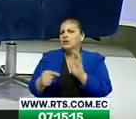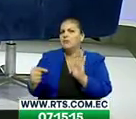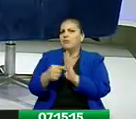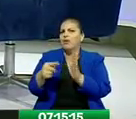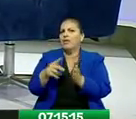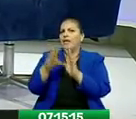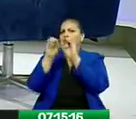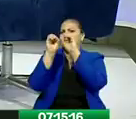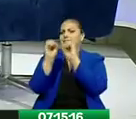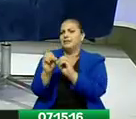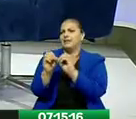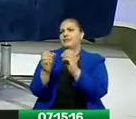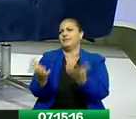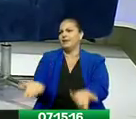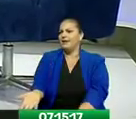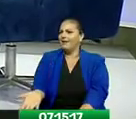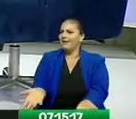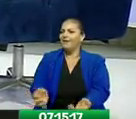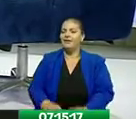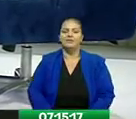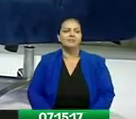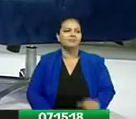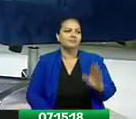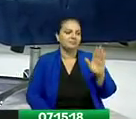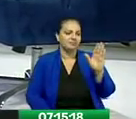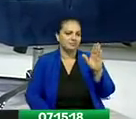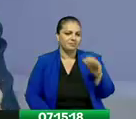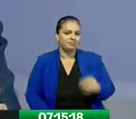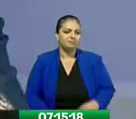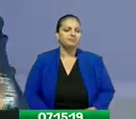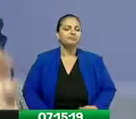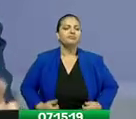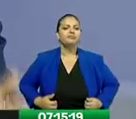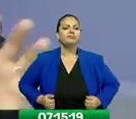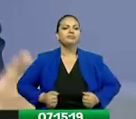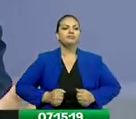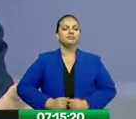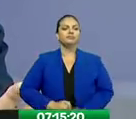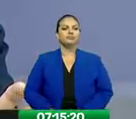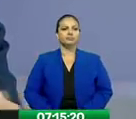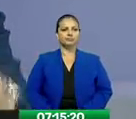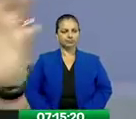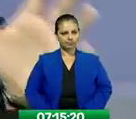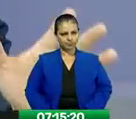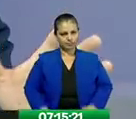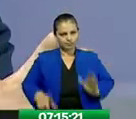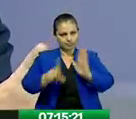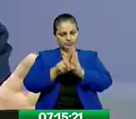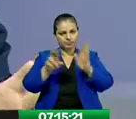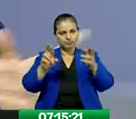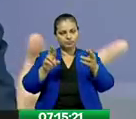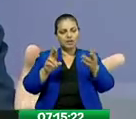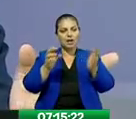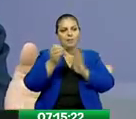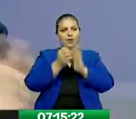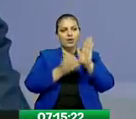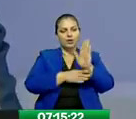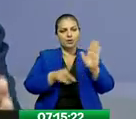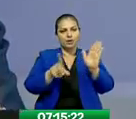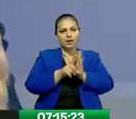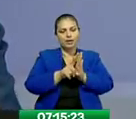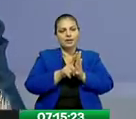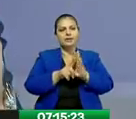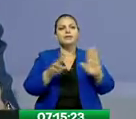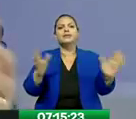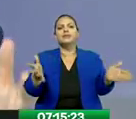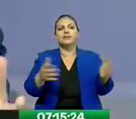tener cuidado. Yo diría, lo más importante y el aspecto más positivo de esta reforma o de este proyecto de ley es justamente la eliminación